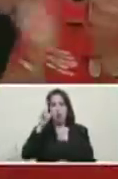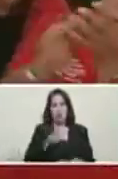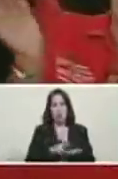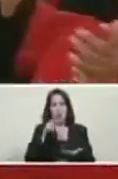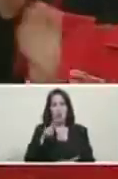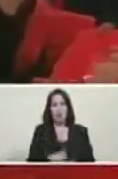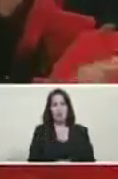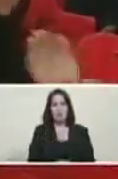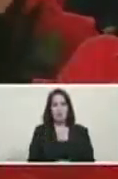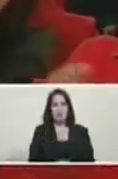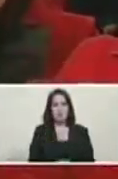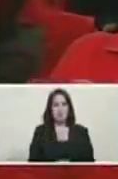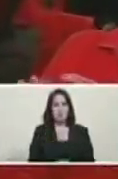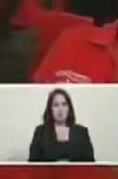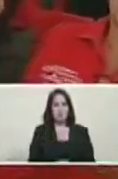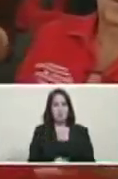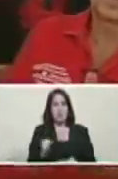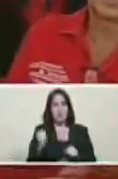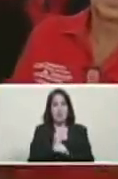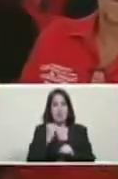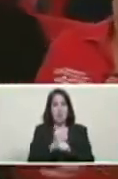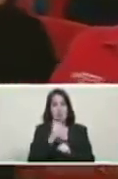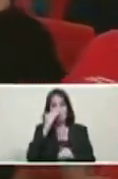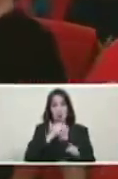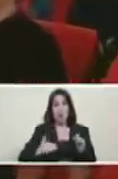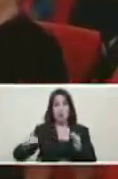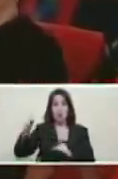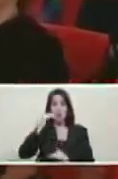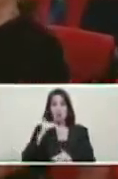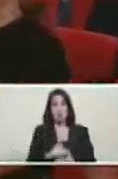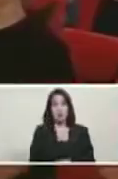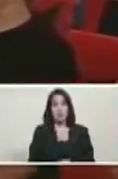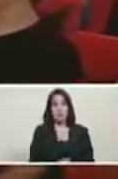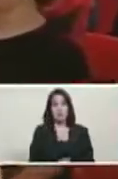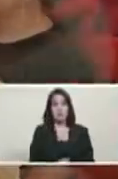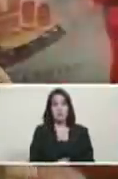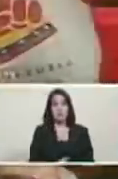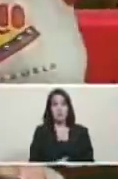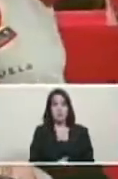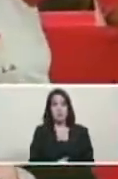Aprobado, aprobada la Misión Chamba Mayor. Vamos a diseñarlo.